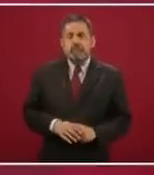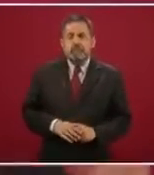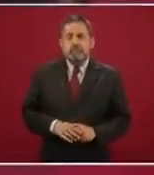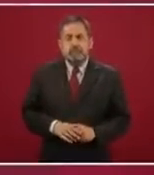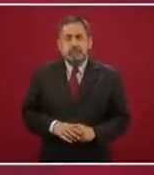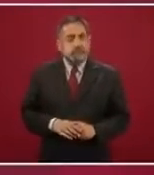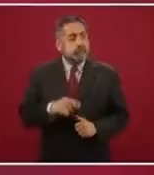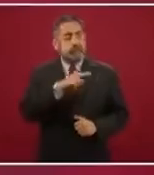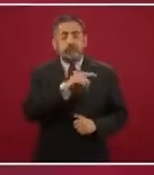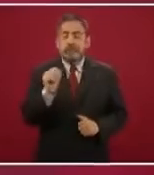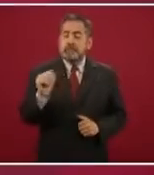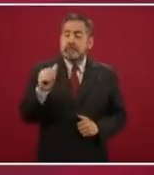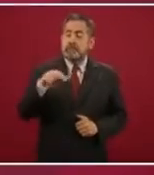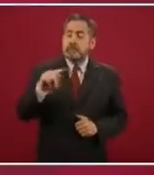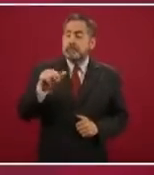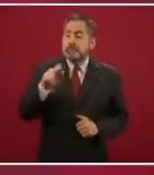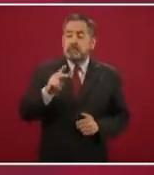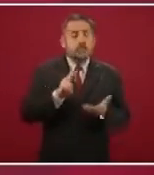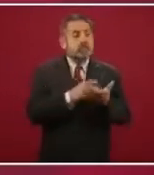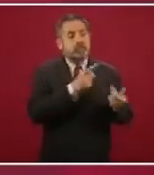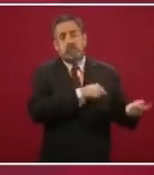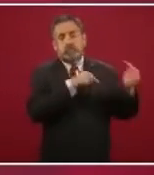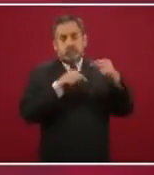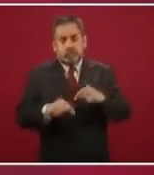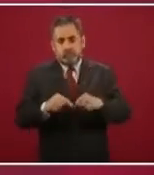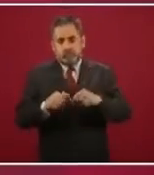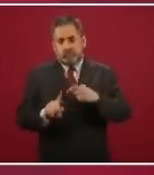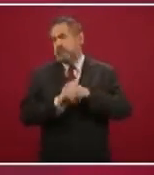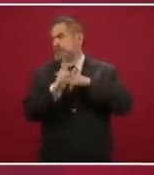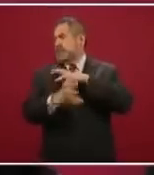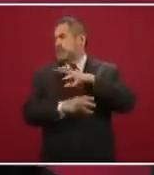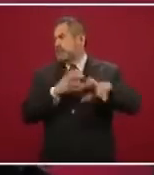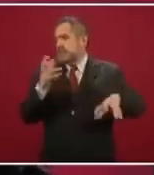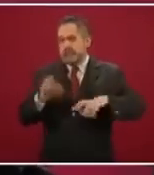1850. Y regresó Santana. Y ya fue el acabose, porque